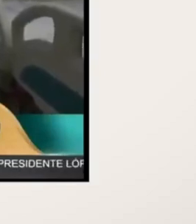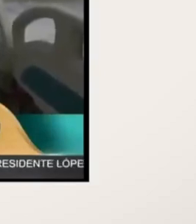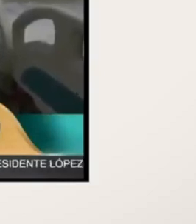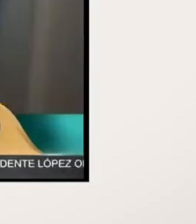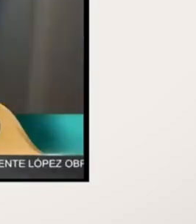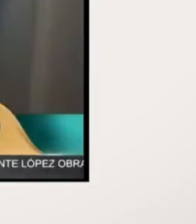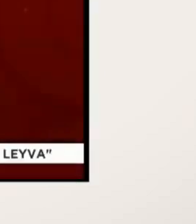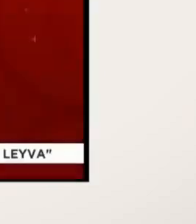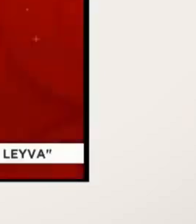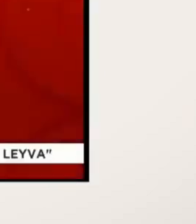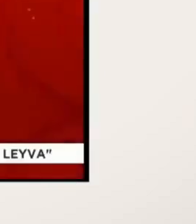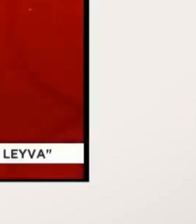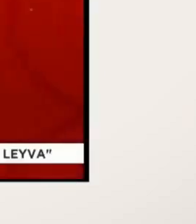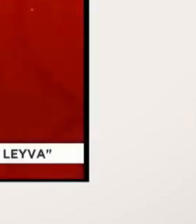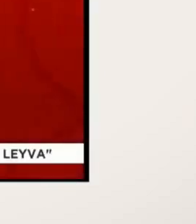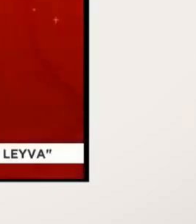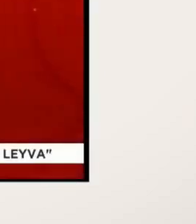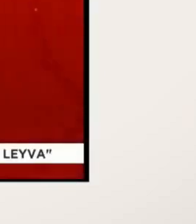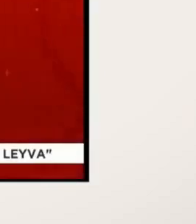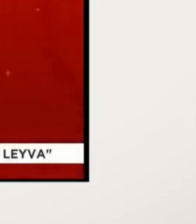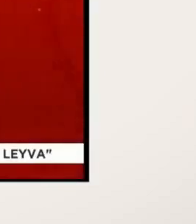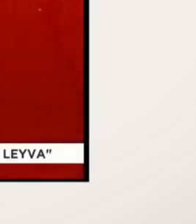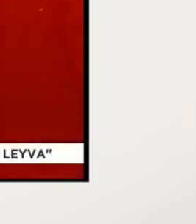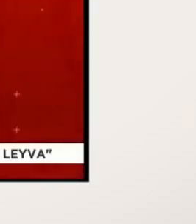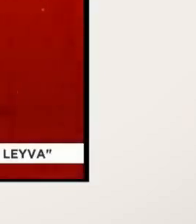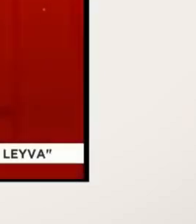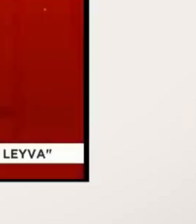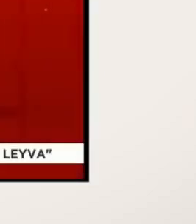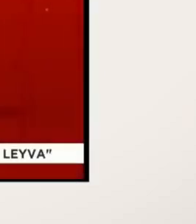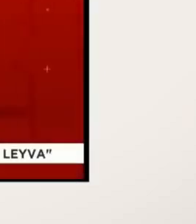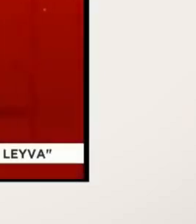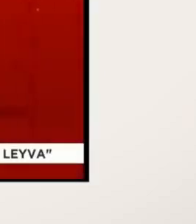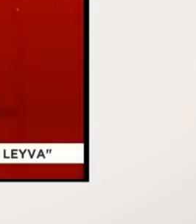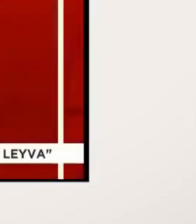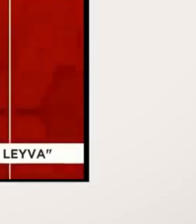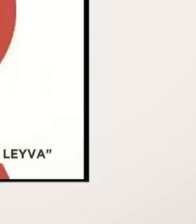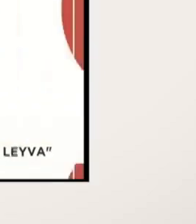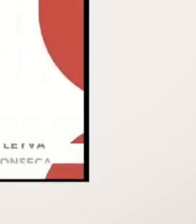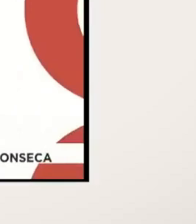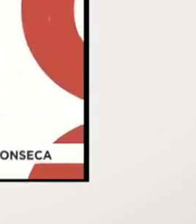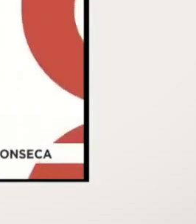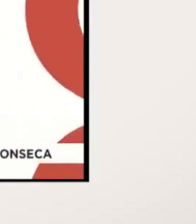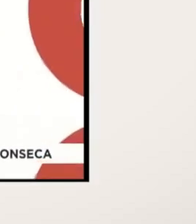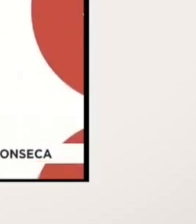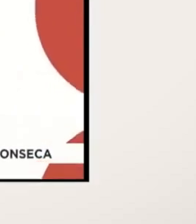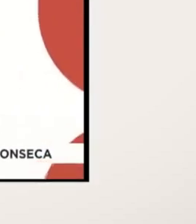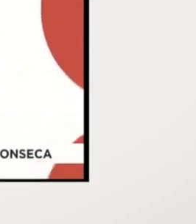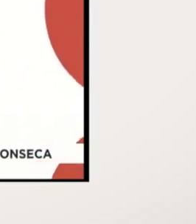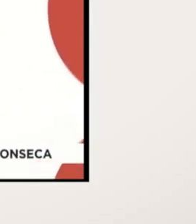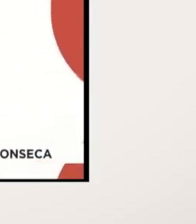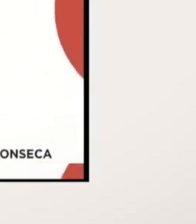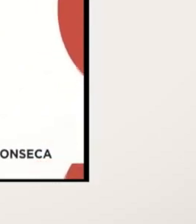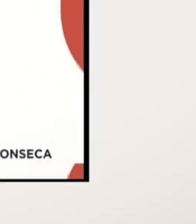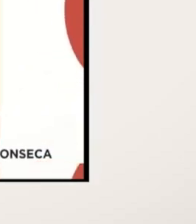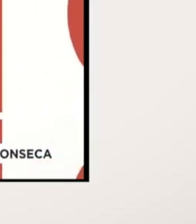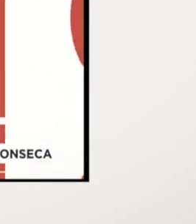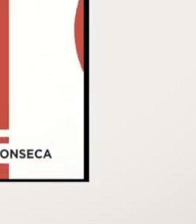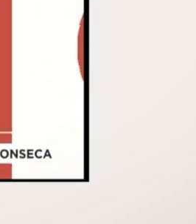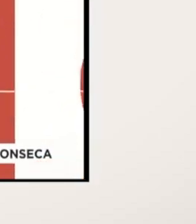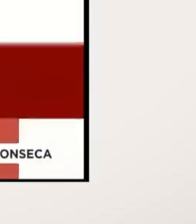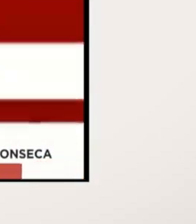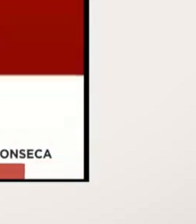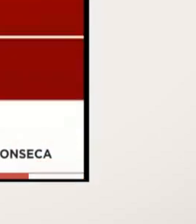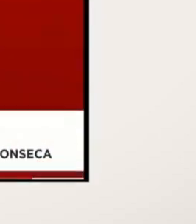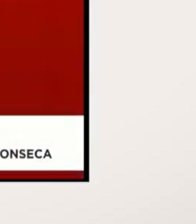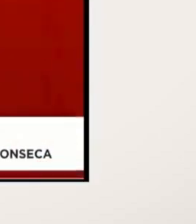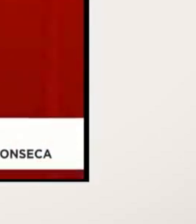todo el país. COVID ha resurgido cuando pensamos que había dejado de ser un problema de salud.